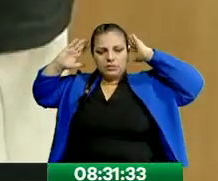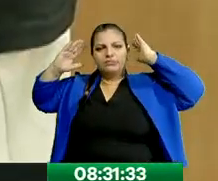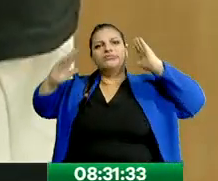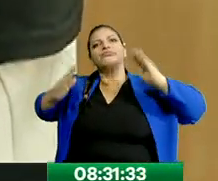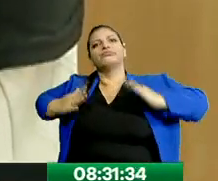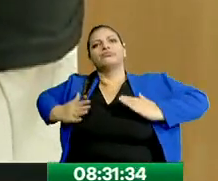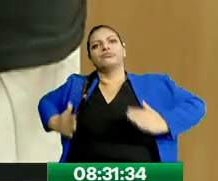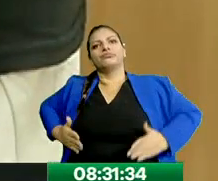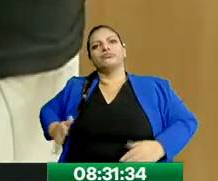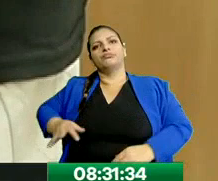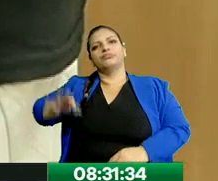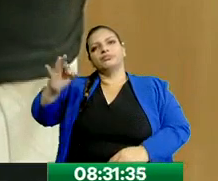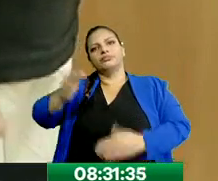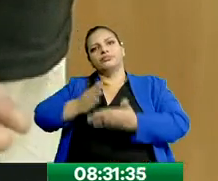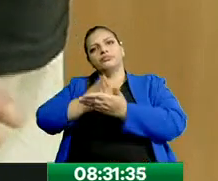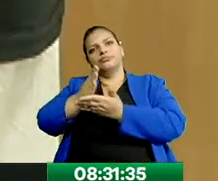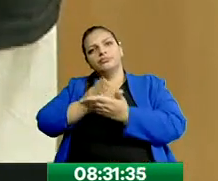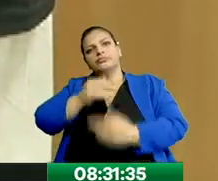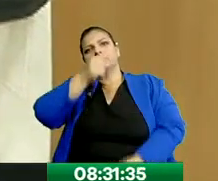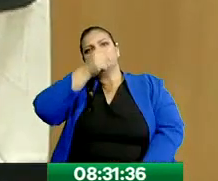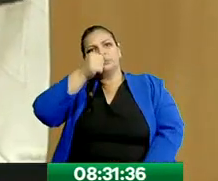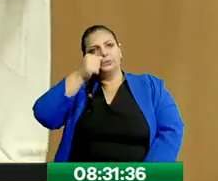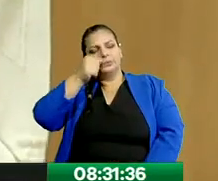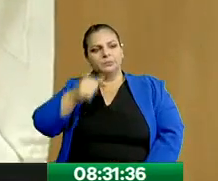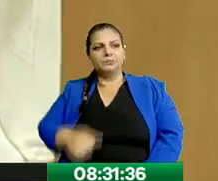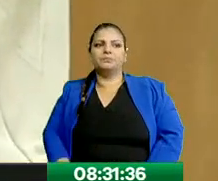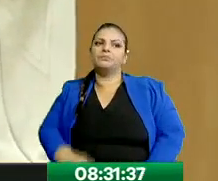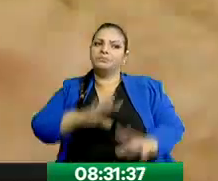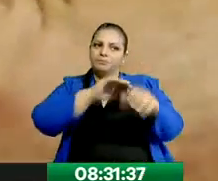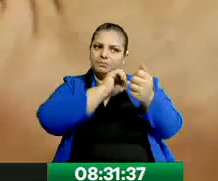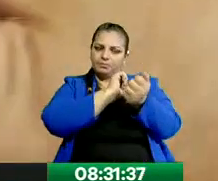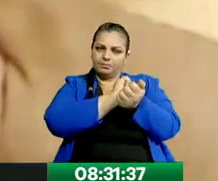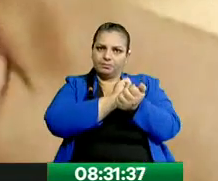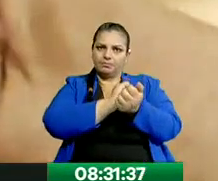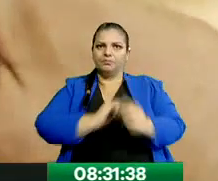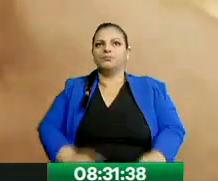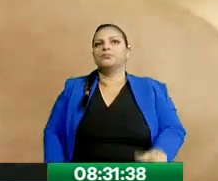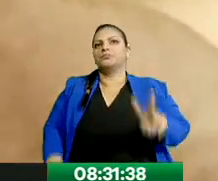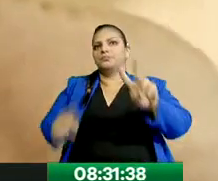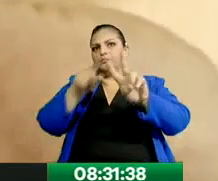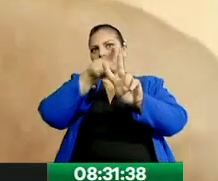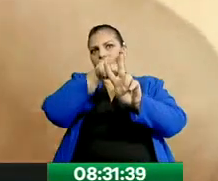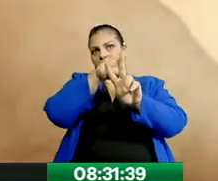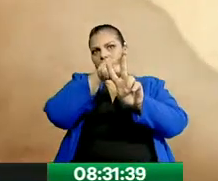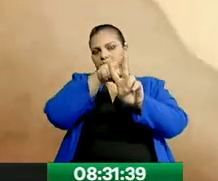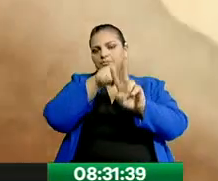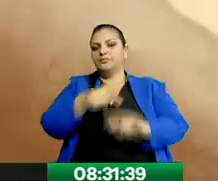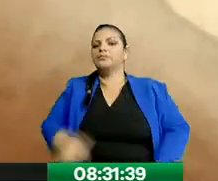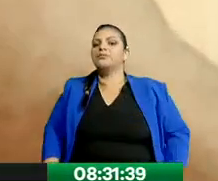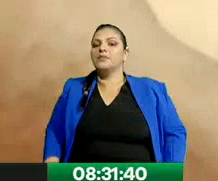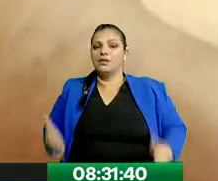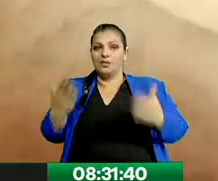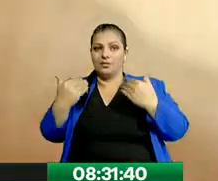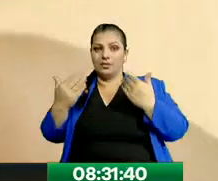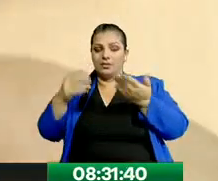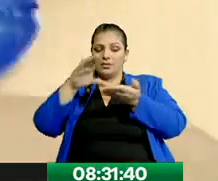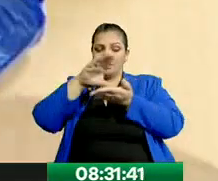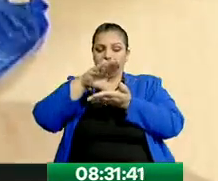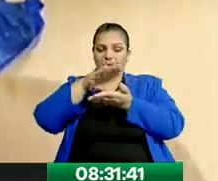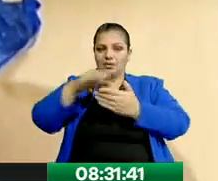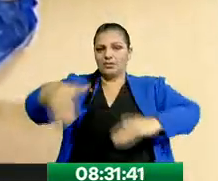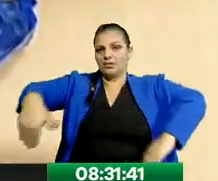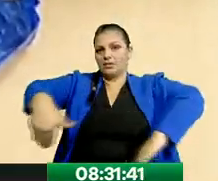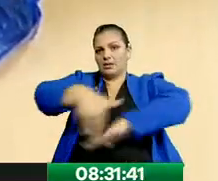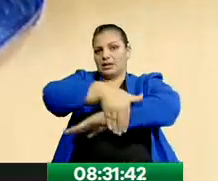Montúfar, también en el centro, un sujeto fue sorprendido con más de 150 sobres con droga. Son